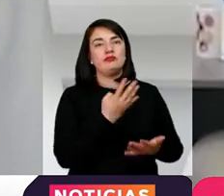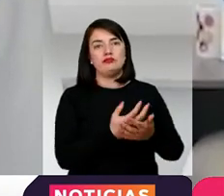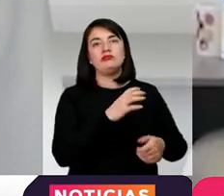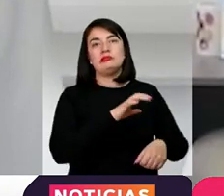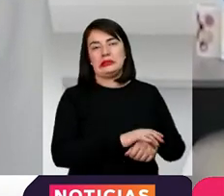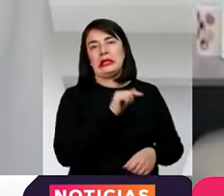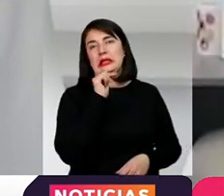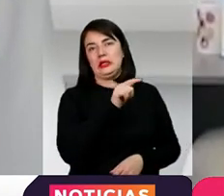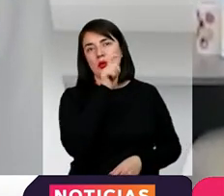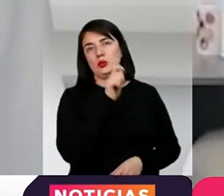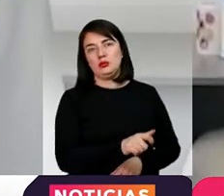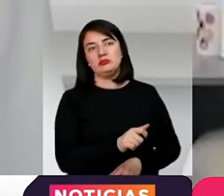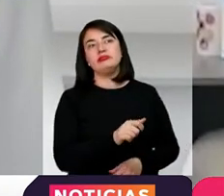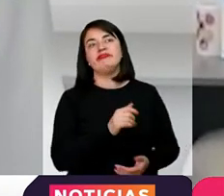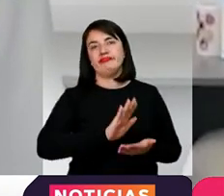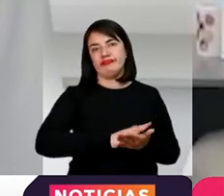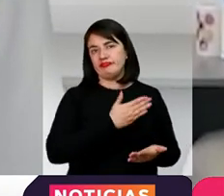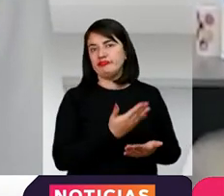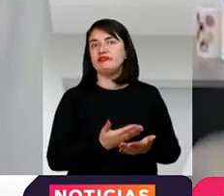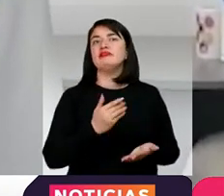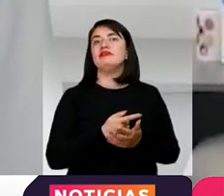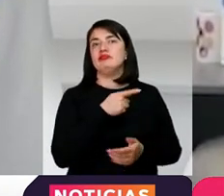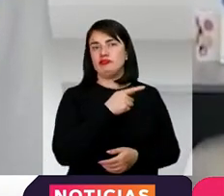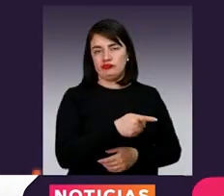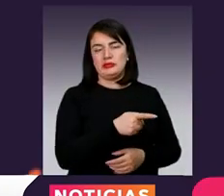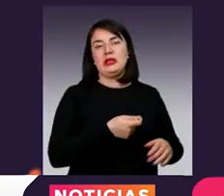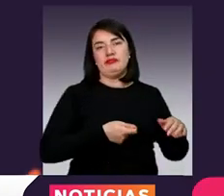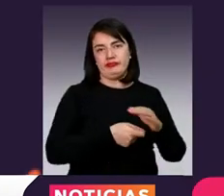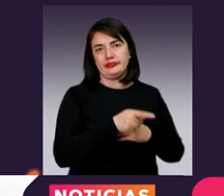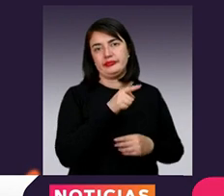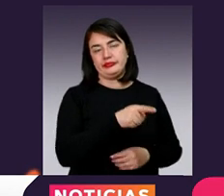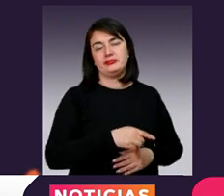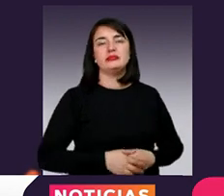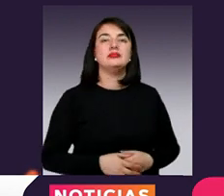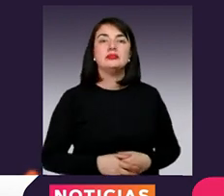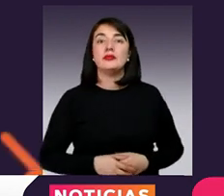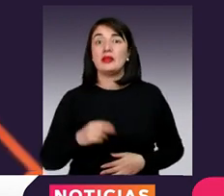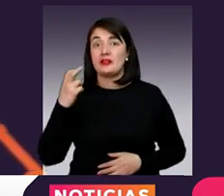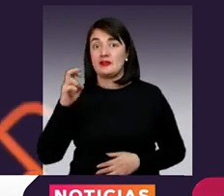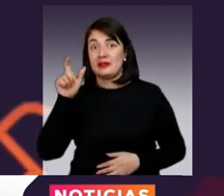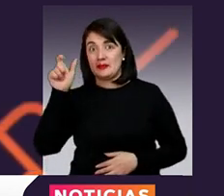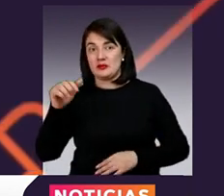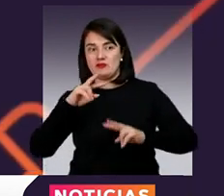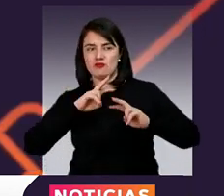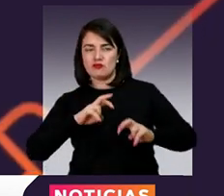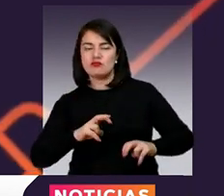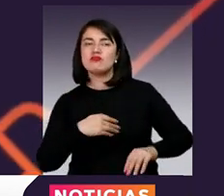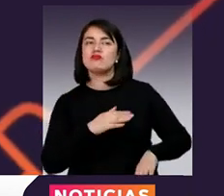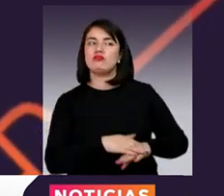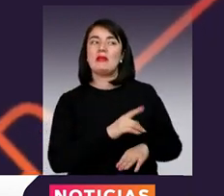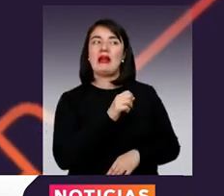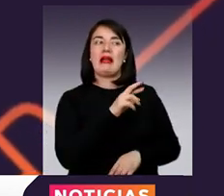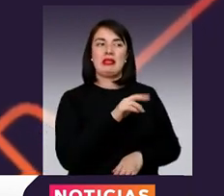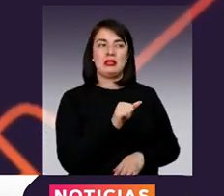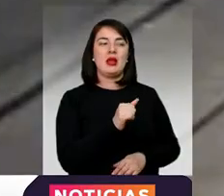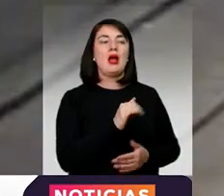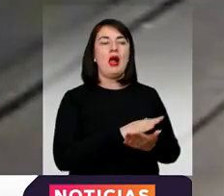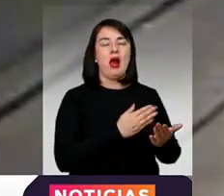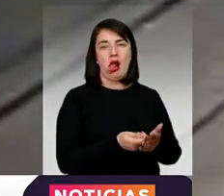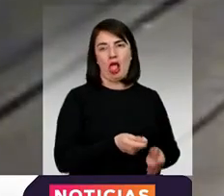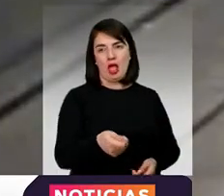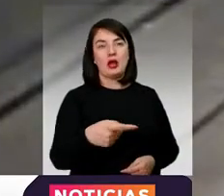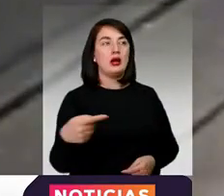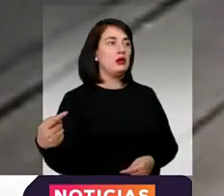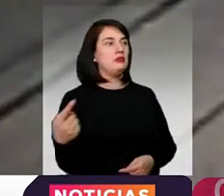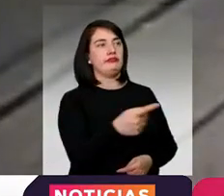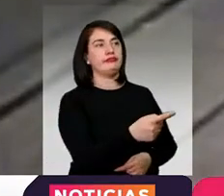el arma blanca con la que se cometió el crimen. El fiscal a cargo de la investigación insistió en que Aldila facilitó el crimen del joven y tuvo una